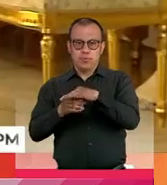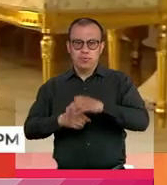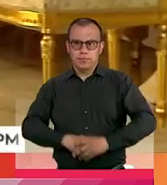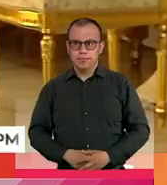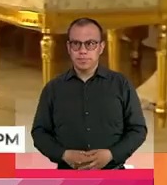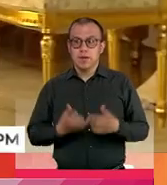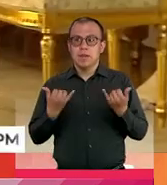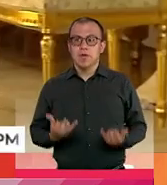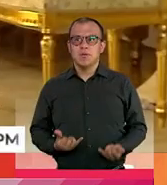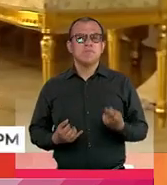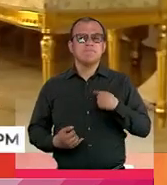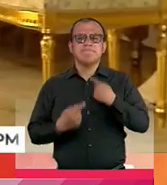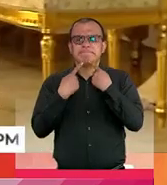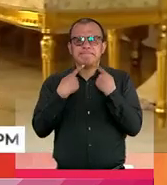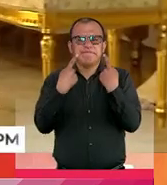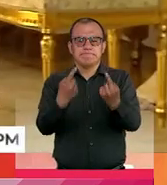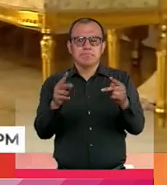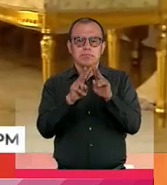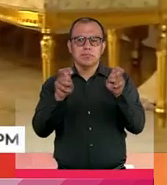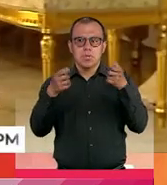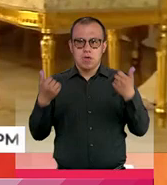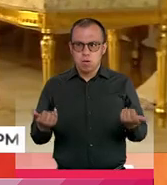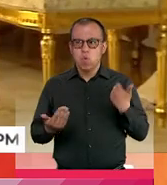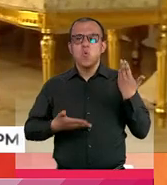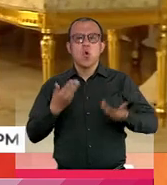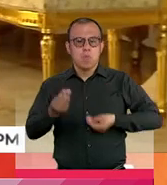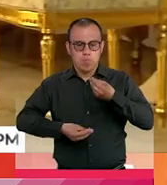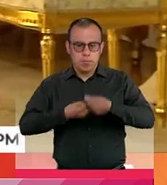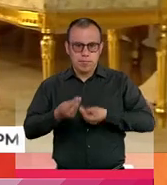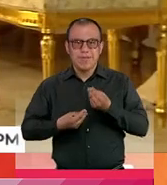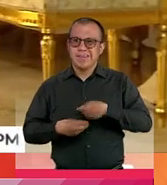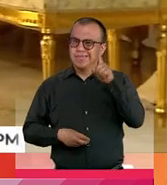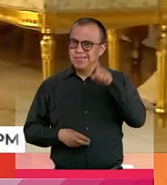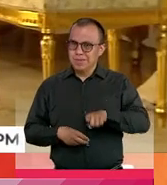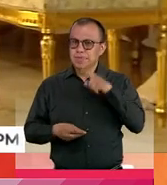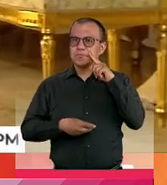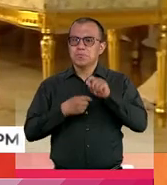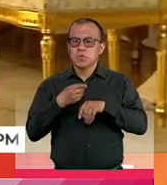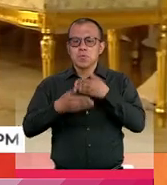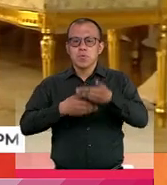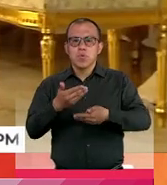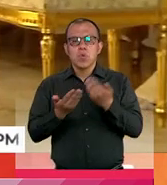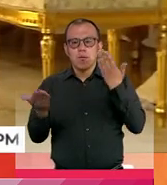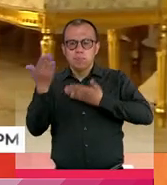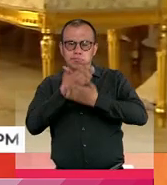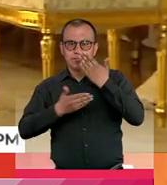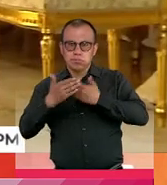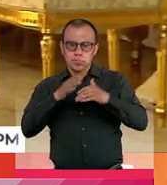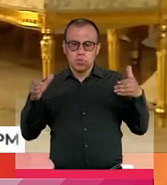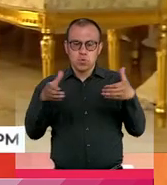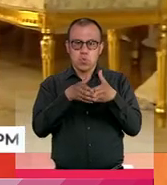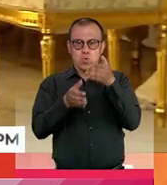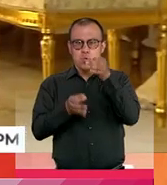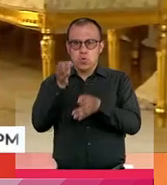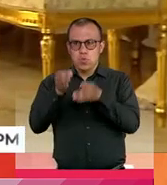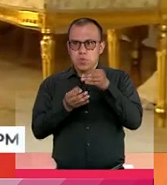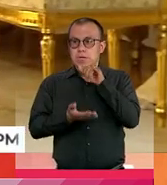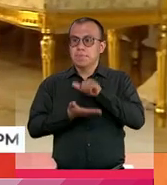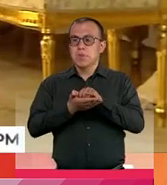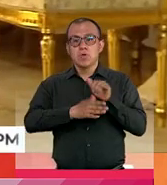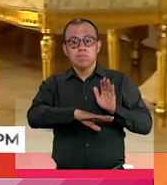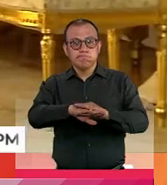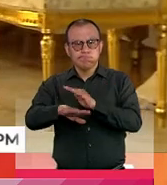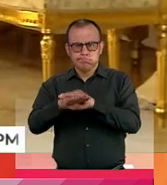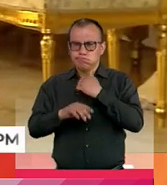lo que nosotros hemos dicho es que debe pasar debe darse una revisión por parte de la corte constitucional por eso hemos hecho ese